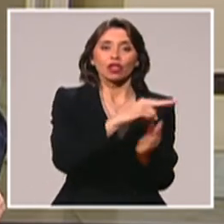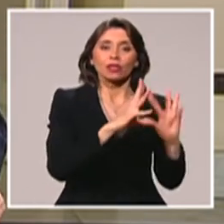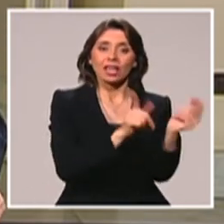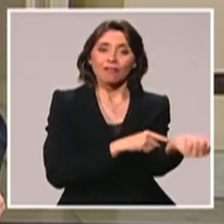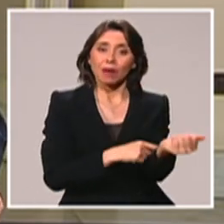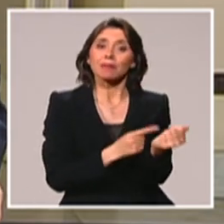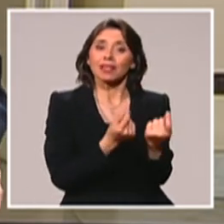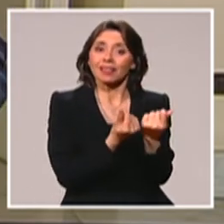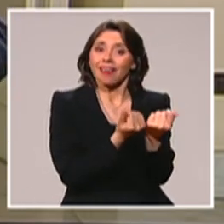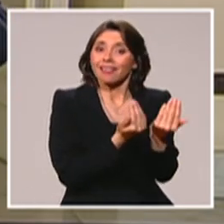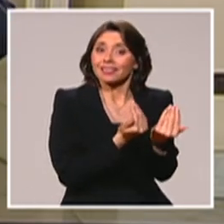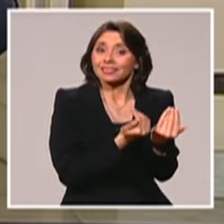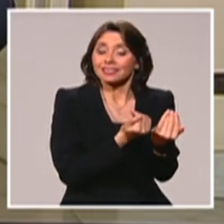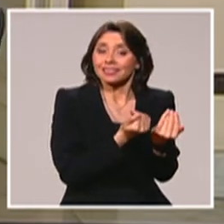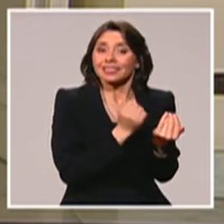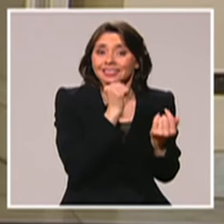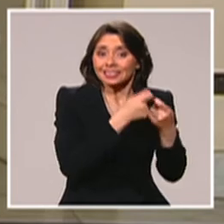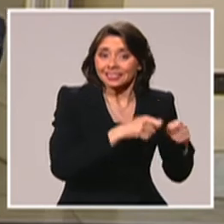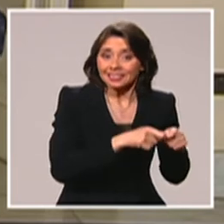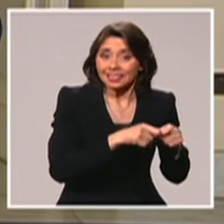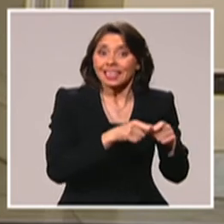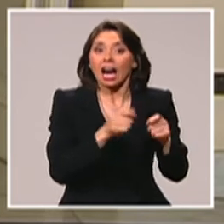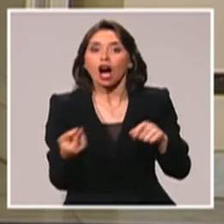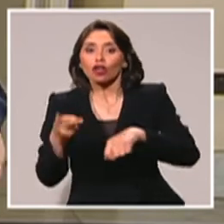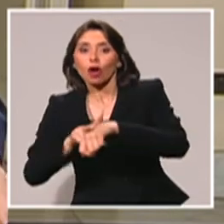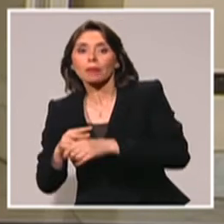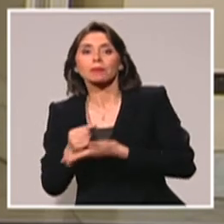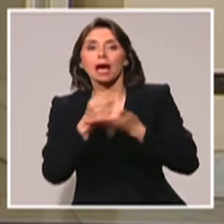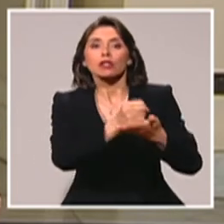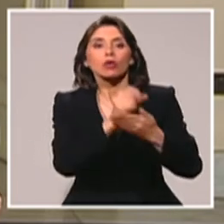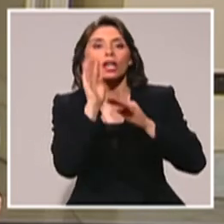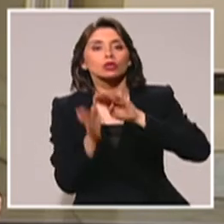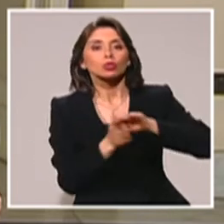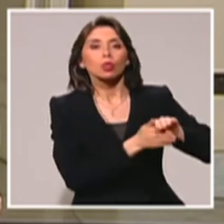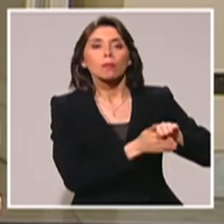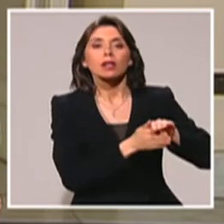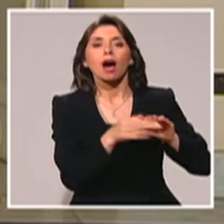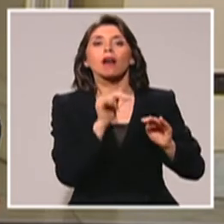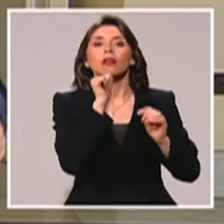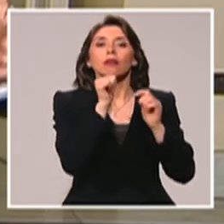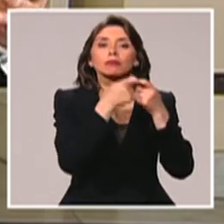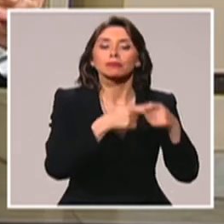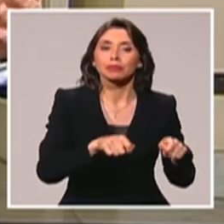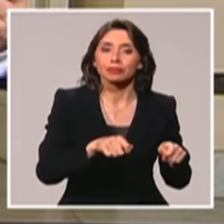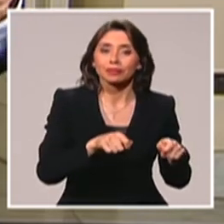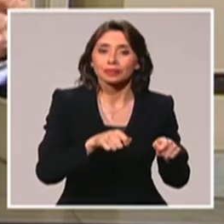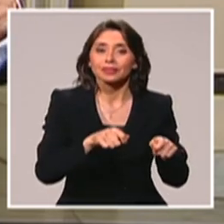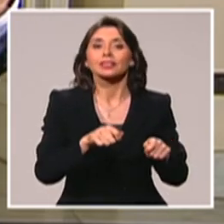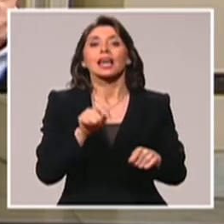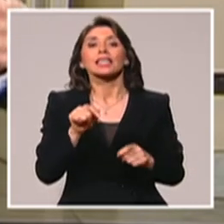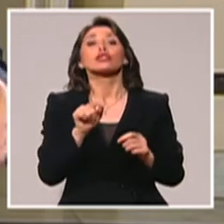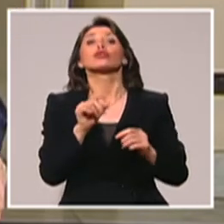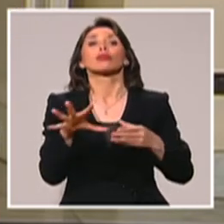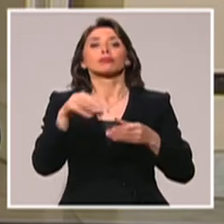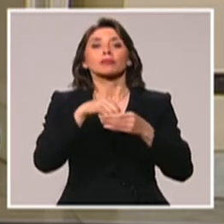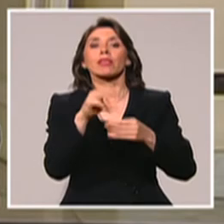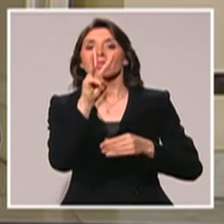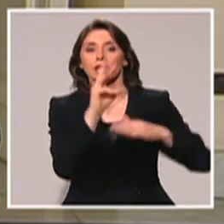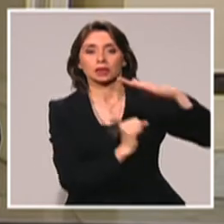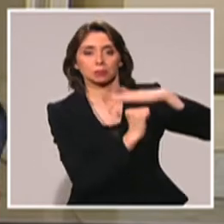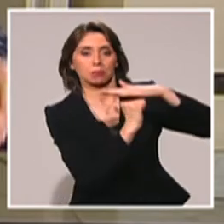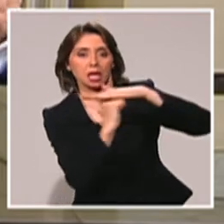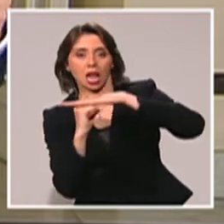necesitadas para ayudarlas a superar su condición de pobreza y esto en base a tres pilares fundamentales